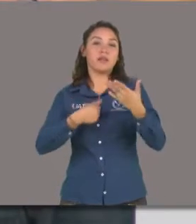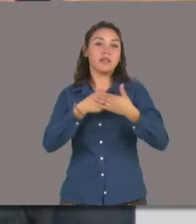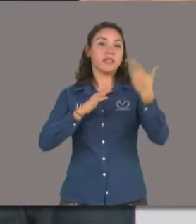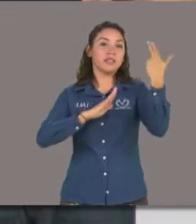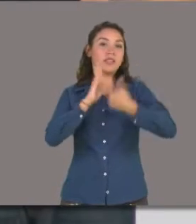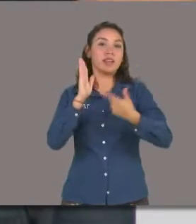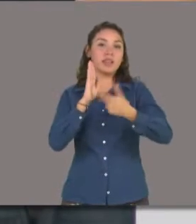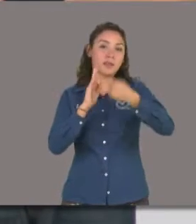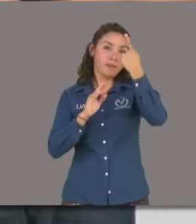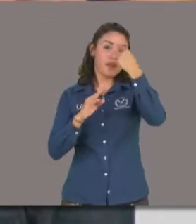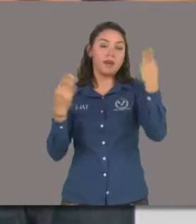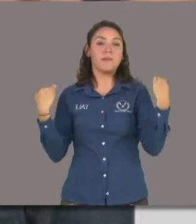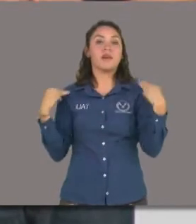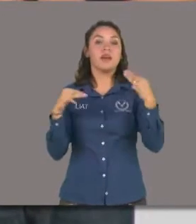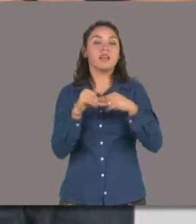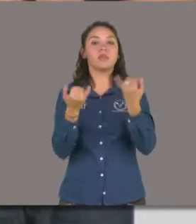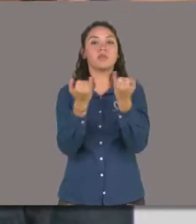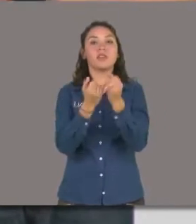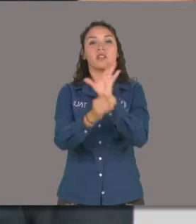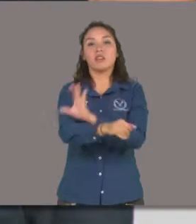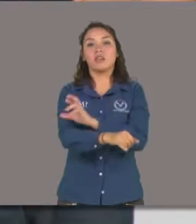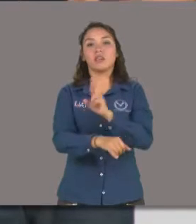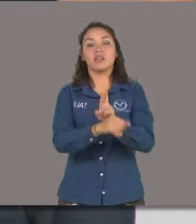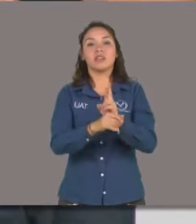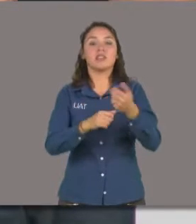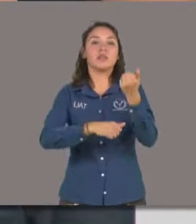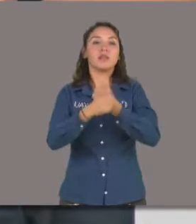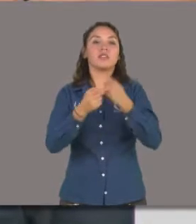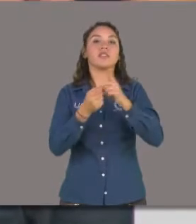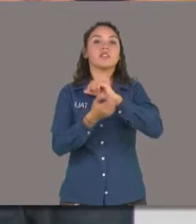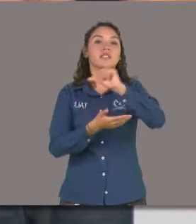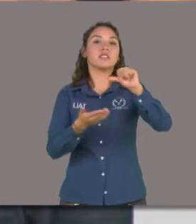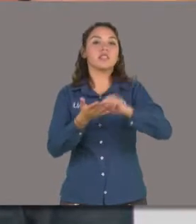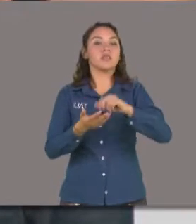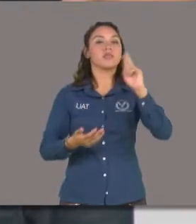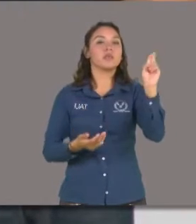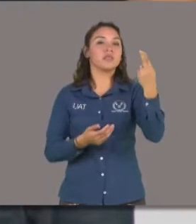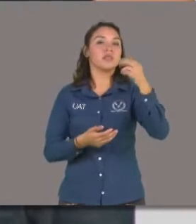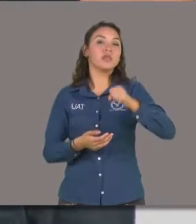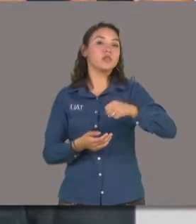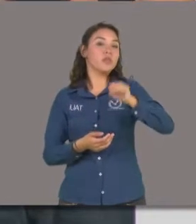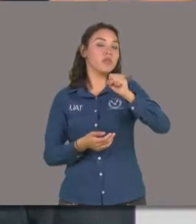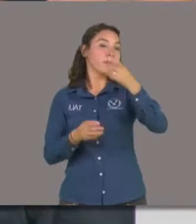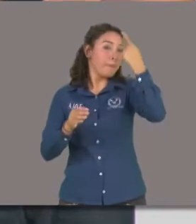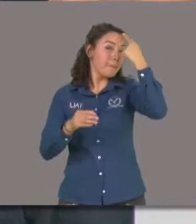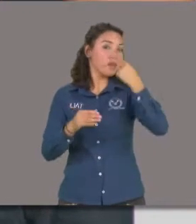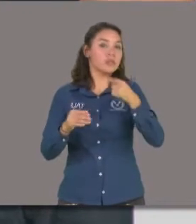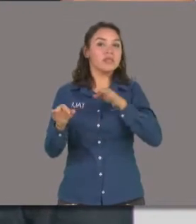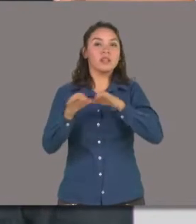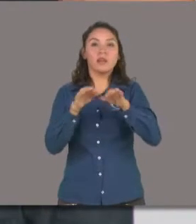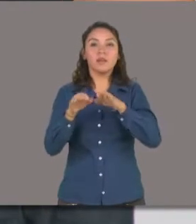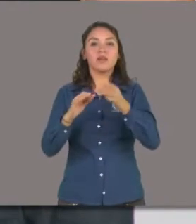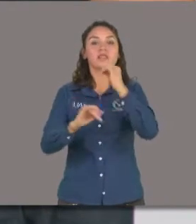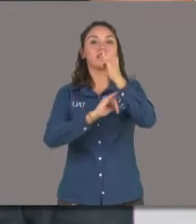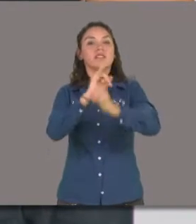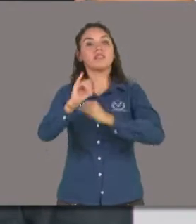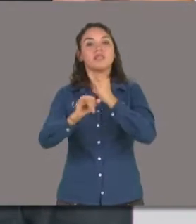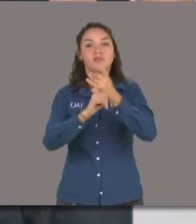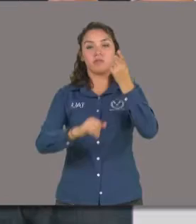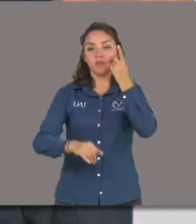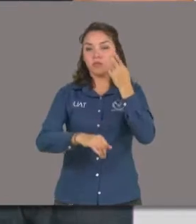cabo un taller dirigido a docentes y coordinadores de carrera en el Centro Universitario Sur. El programa de trabajo estuvo a cargo de la Dirección de